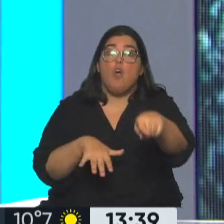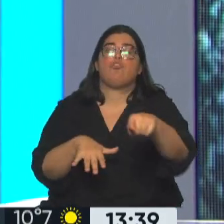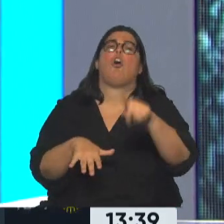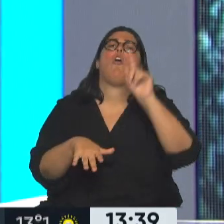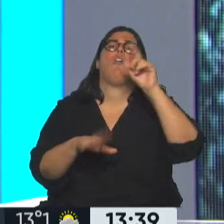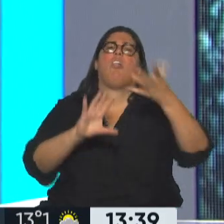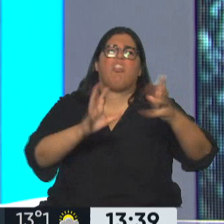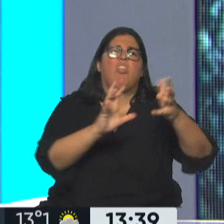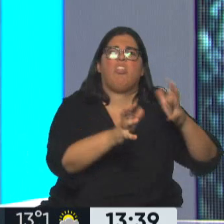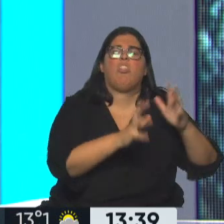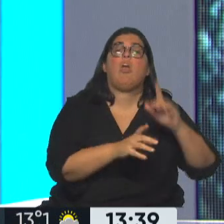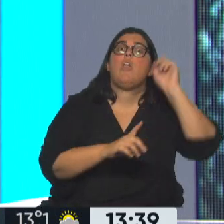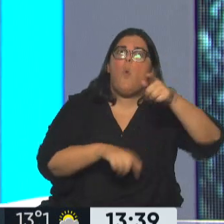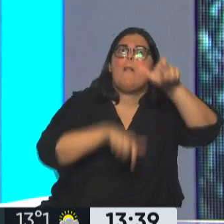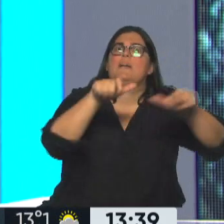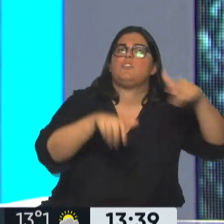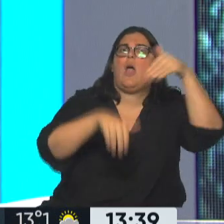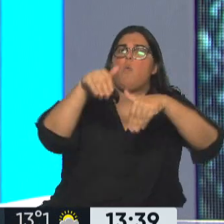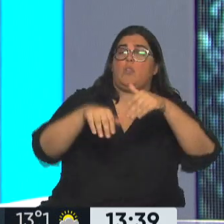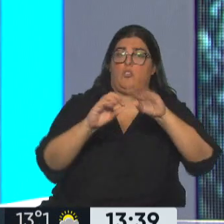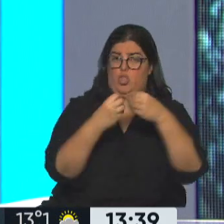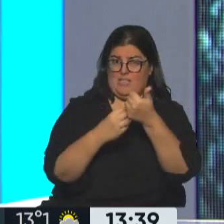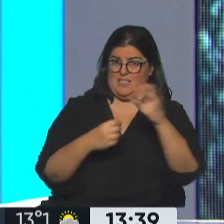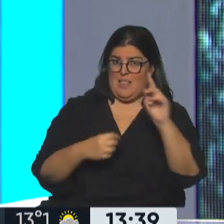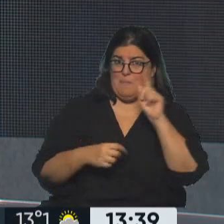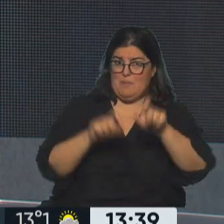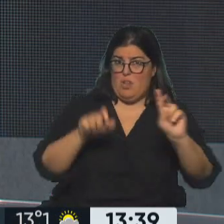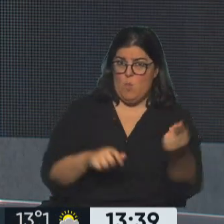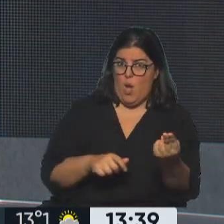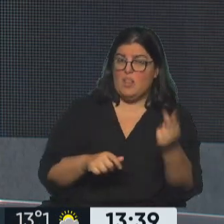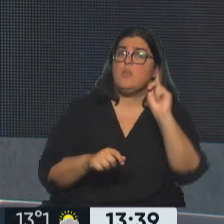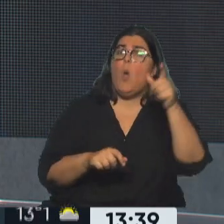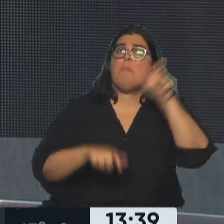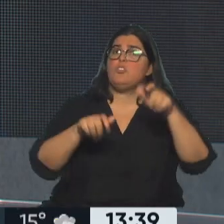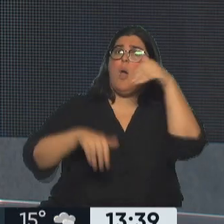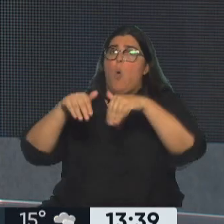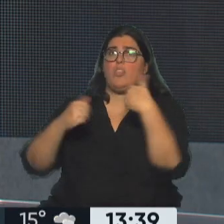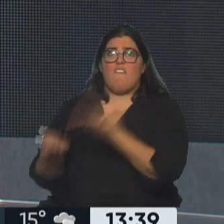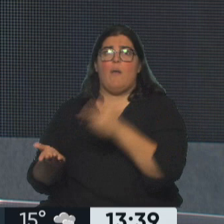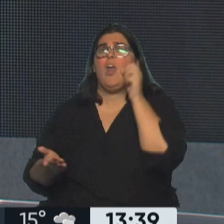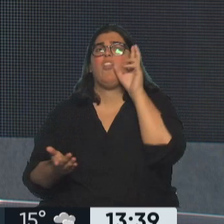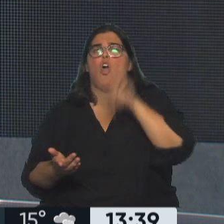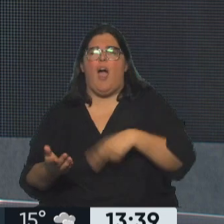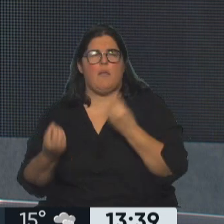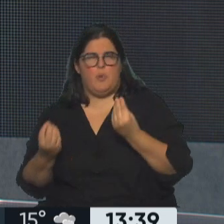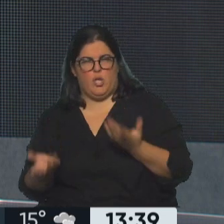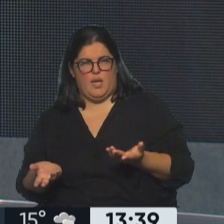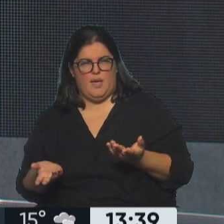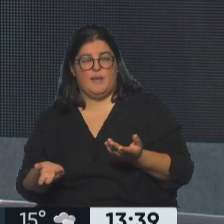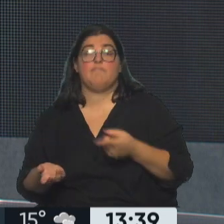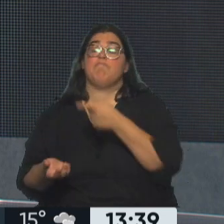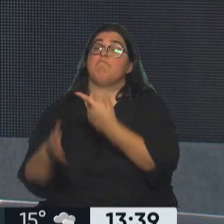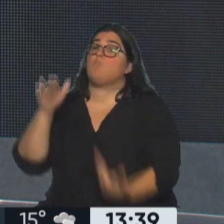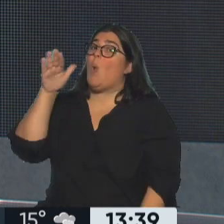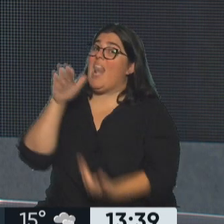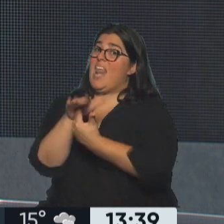las zonas afectadas por el terremoto, claro. 60.000 muertos. Y de vuelta un caso de un líder que gana en buena